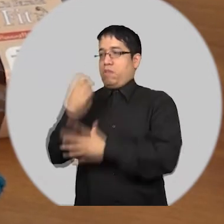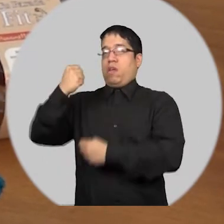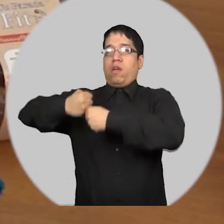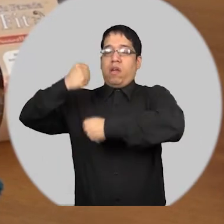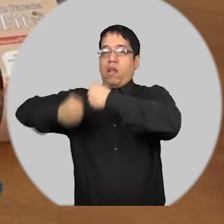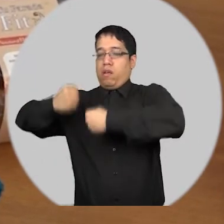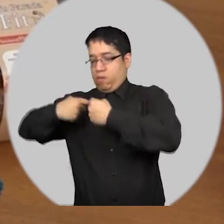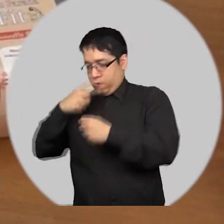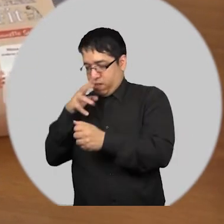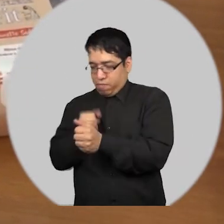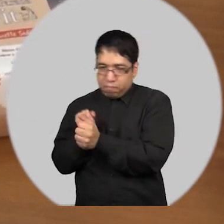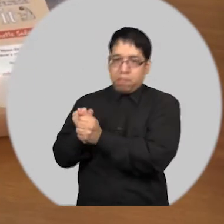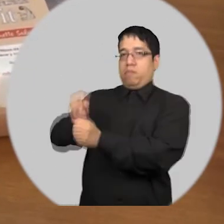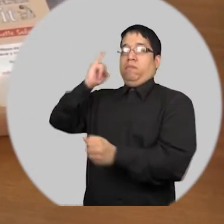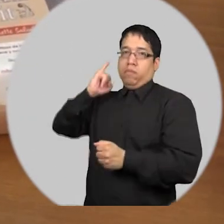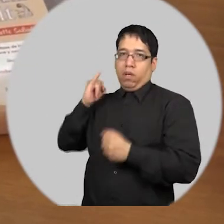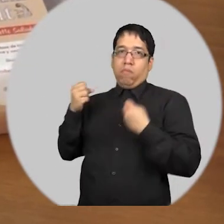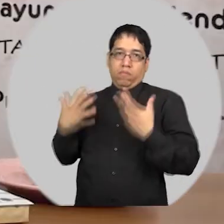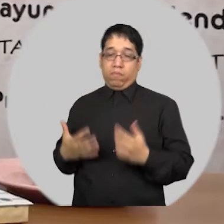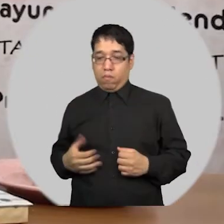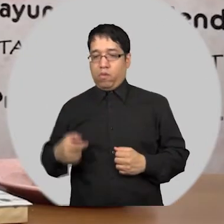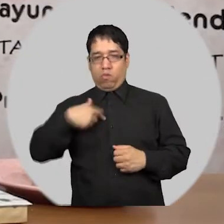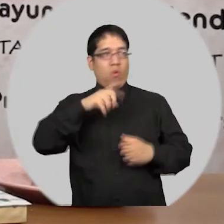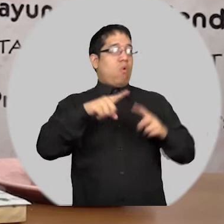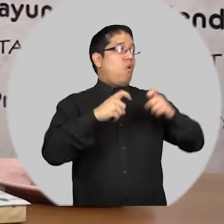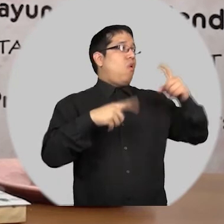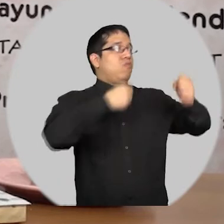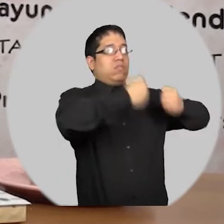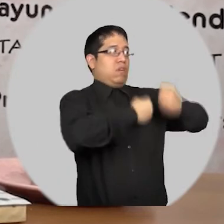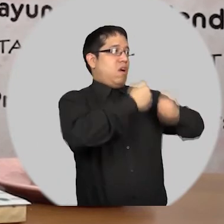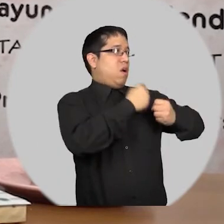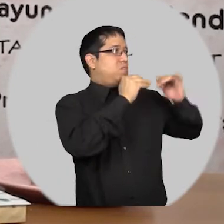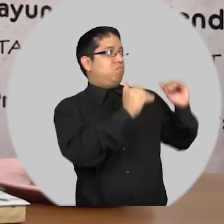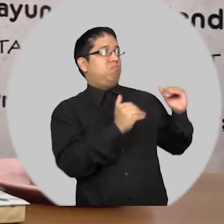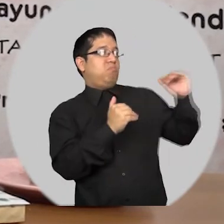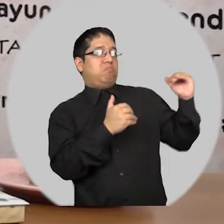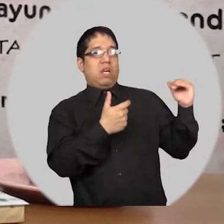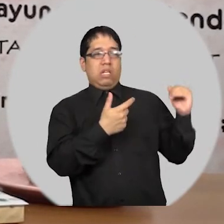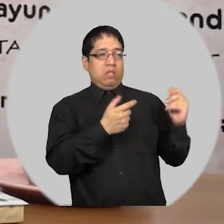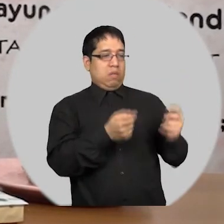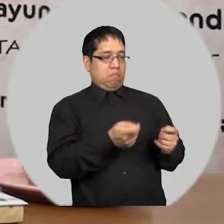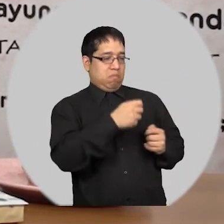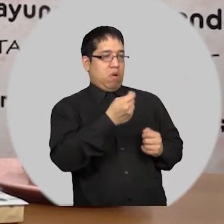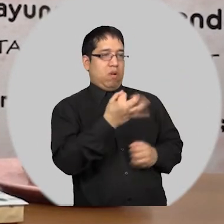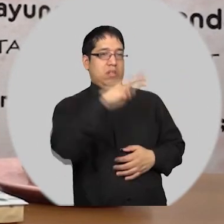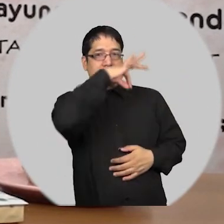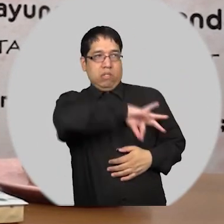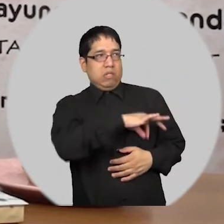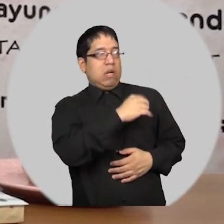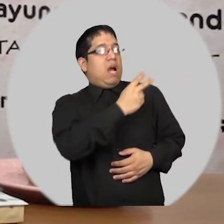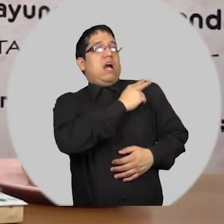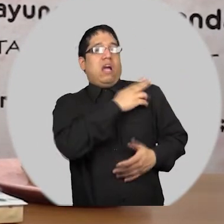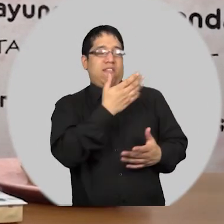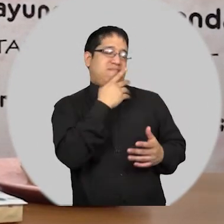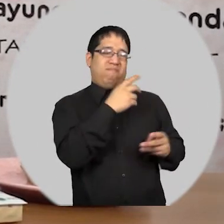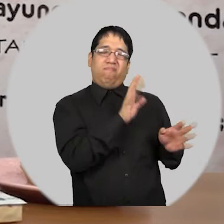emprender y querer ser independiente. Dejé la estabilidad quizás de un trabajo con un sueldo y un